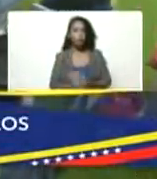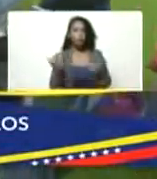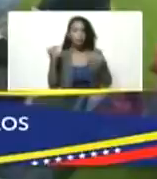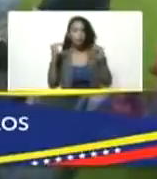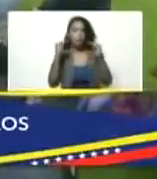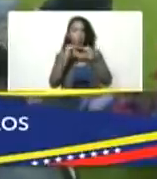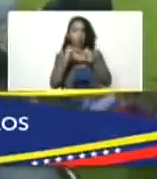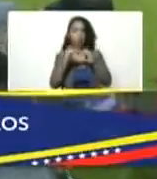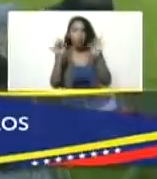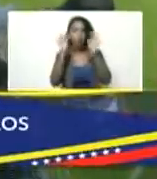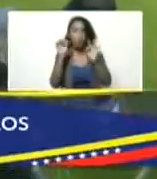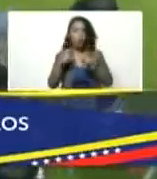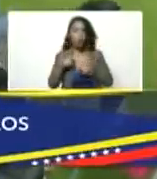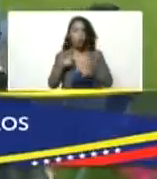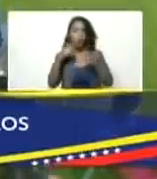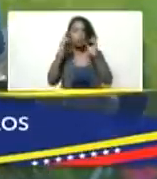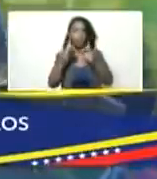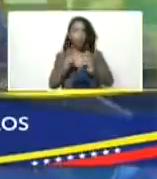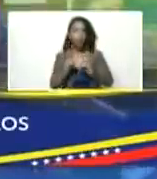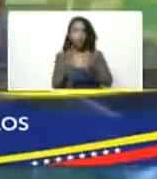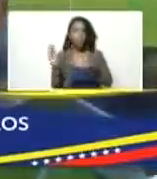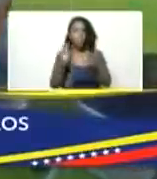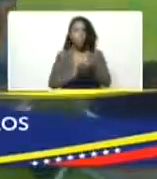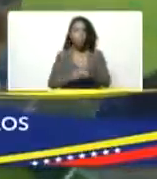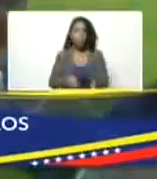Igualmente he decidido designar...